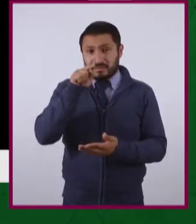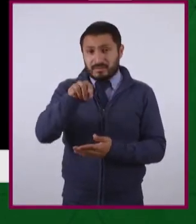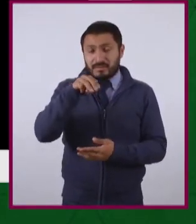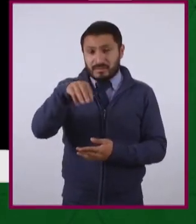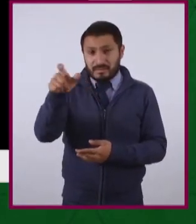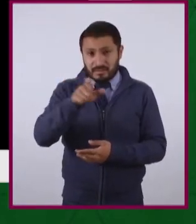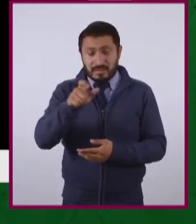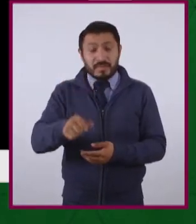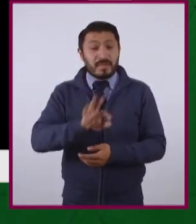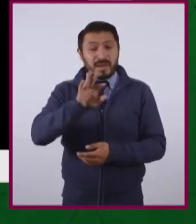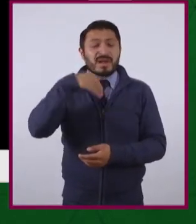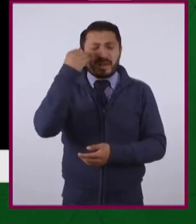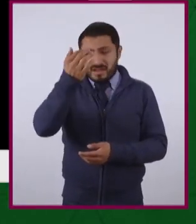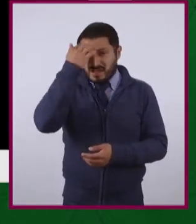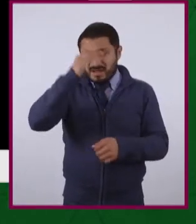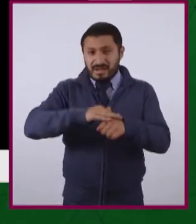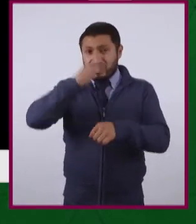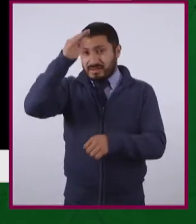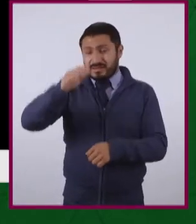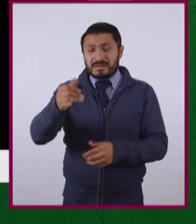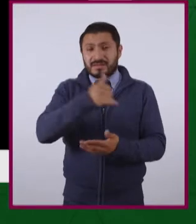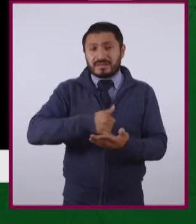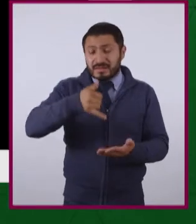islaurbana.mx. Si quieres conocer más,